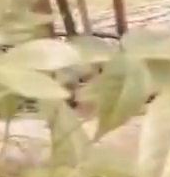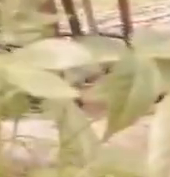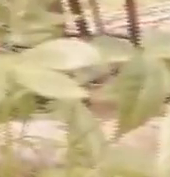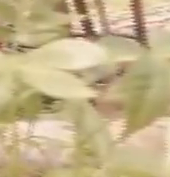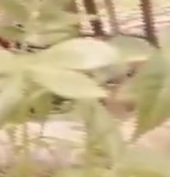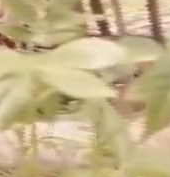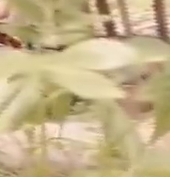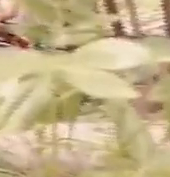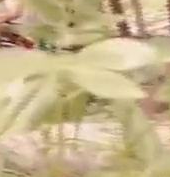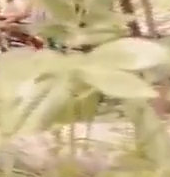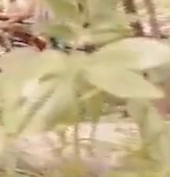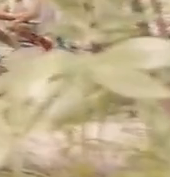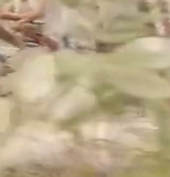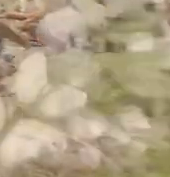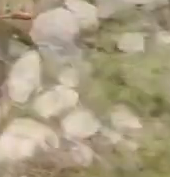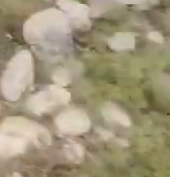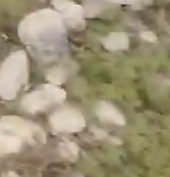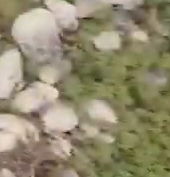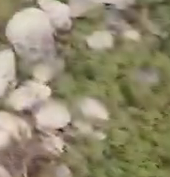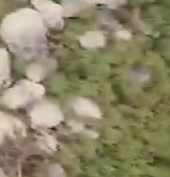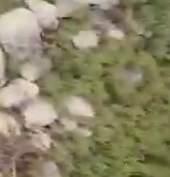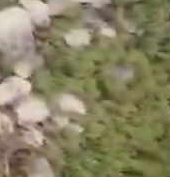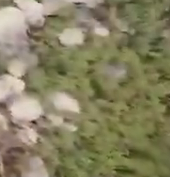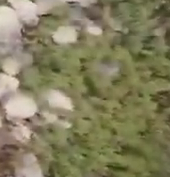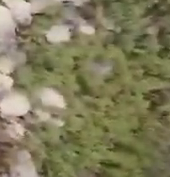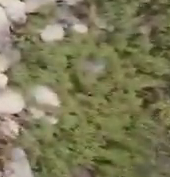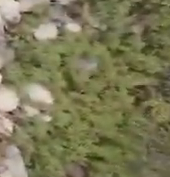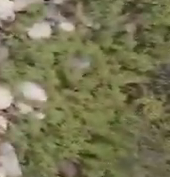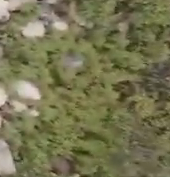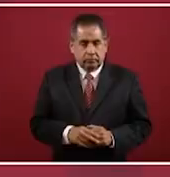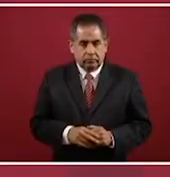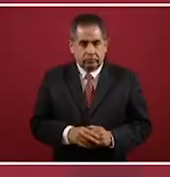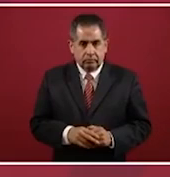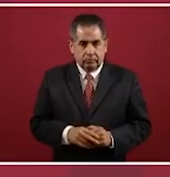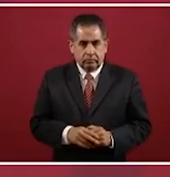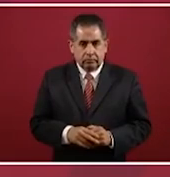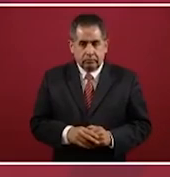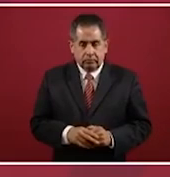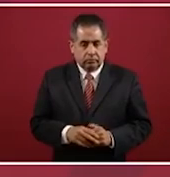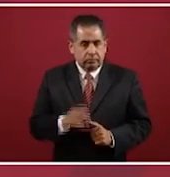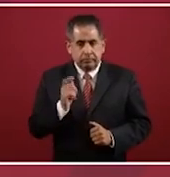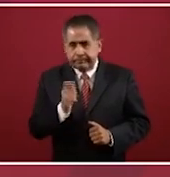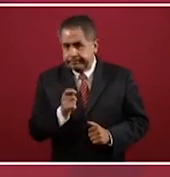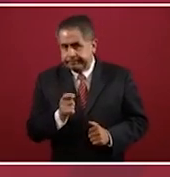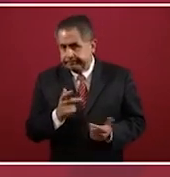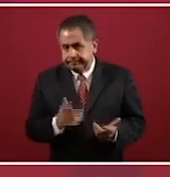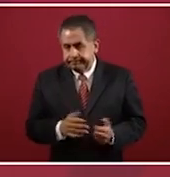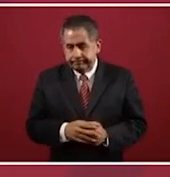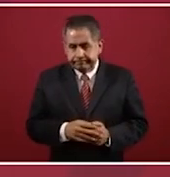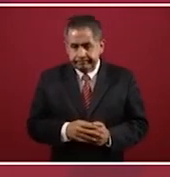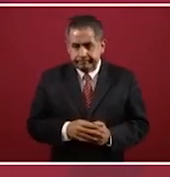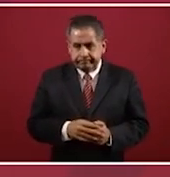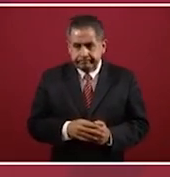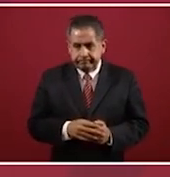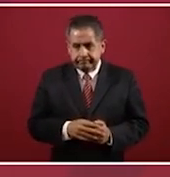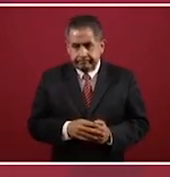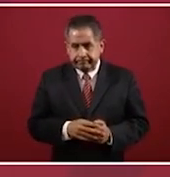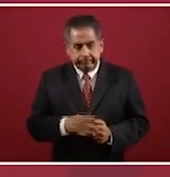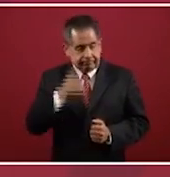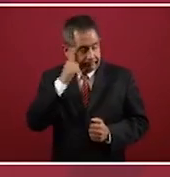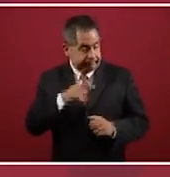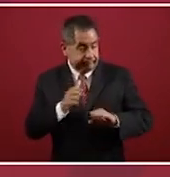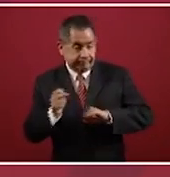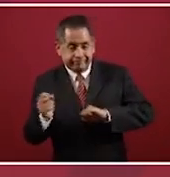automotriz. Sin embargo, destacó la necesidad de voltear al campo. Esto no quiere decir que vamos a